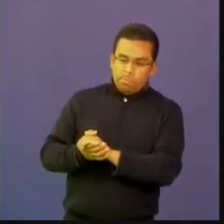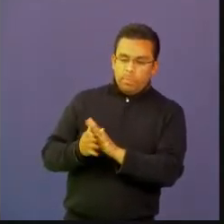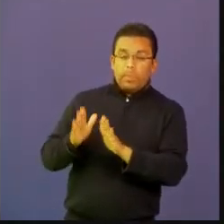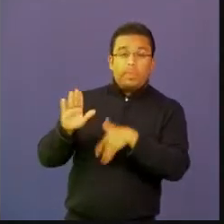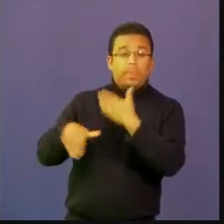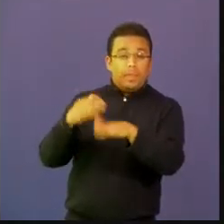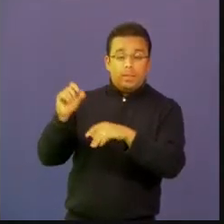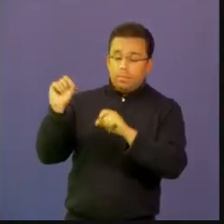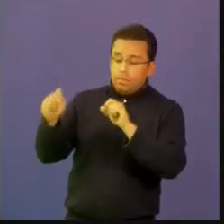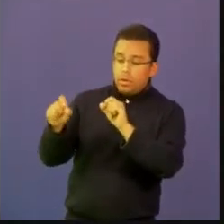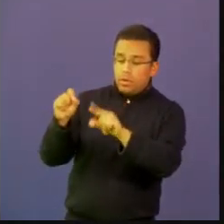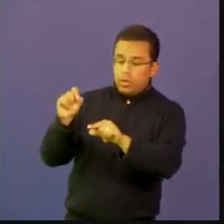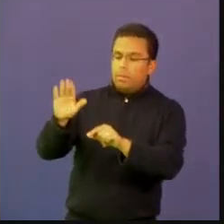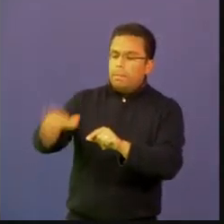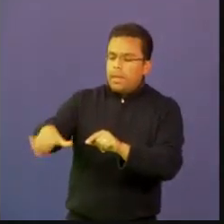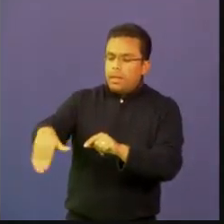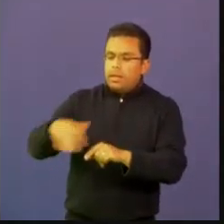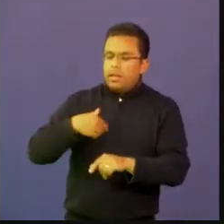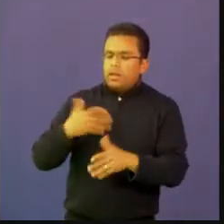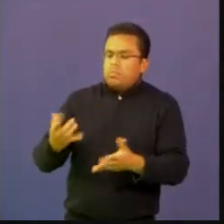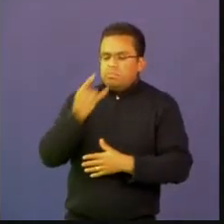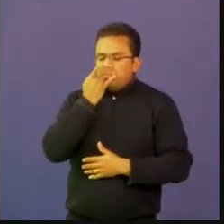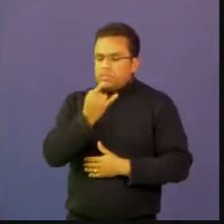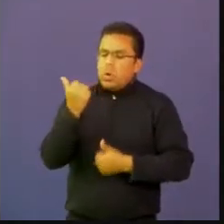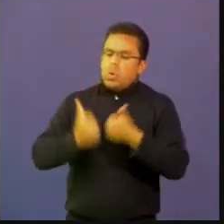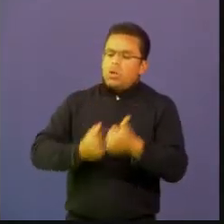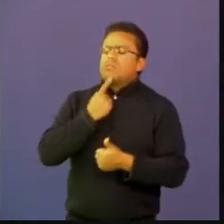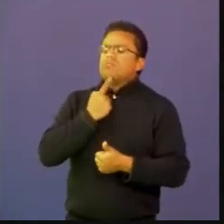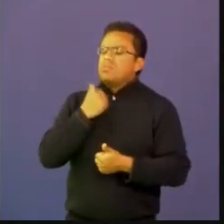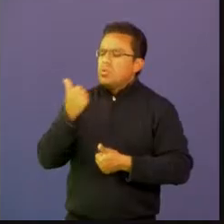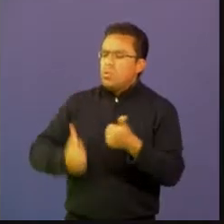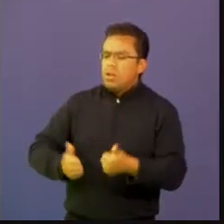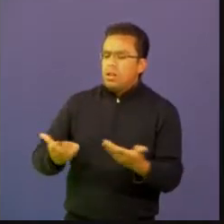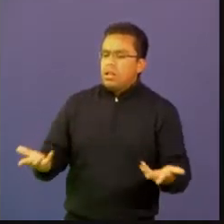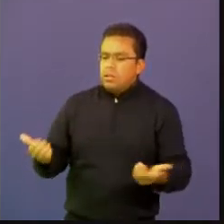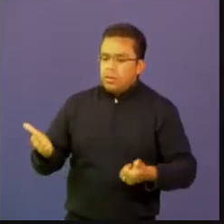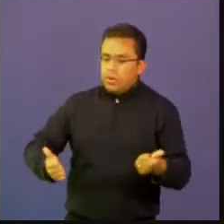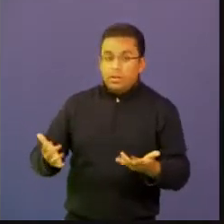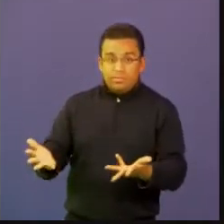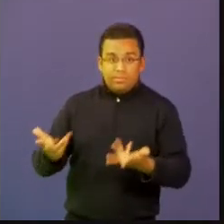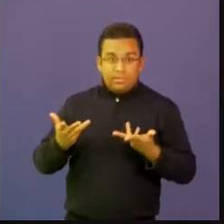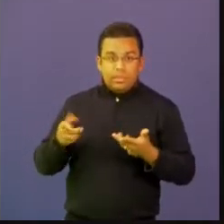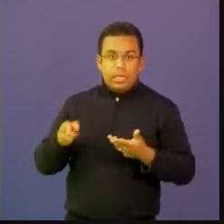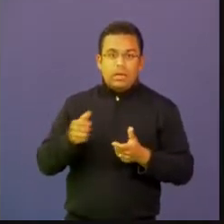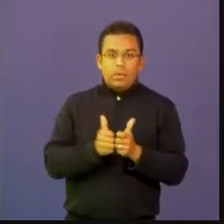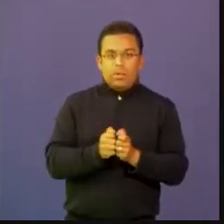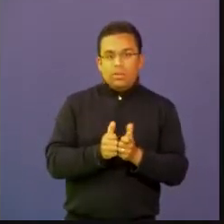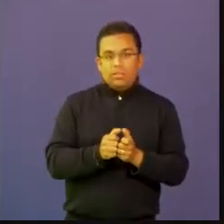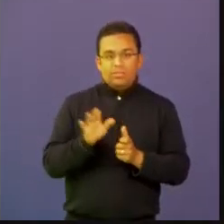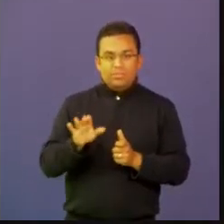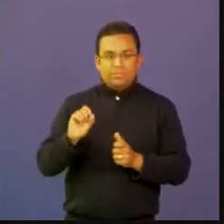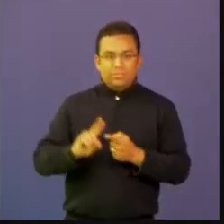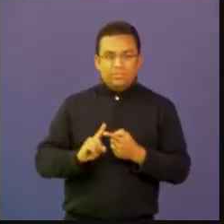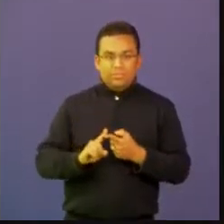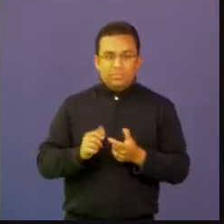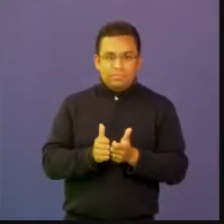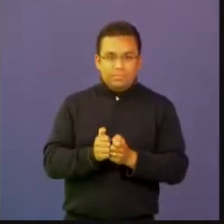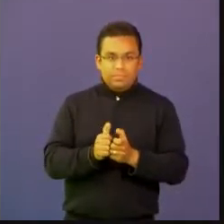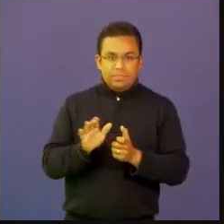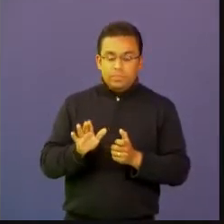fuera de la escuela cuáles eran sus intereses y aquí apareció el juego como una de las cuestiones principales que tenía que ver con que